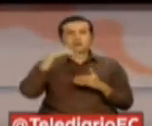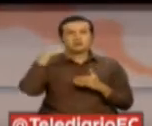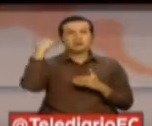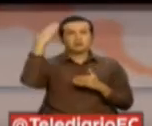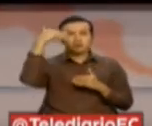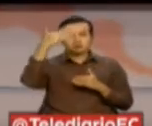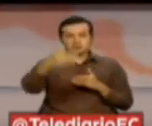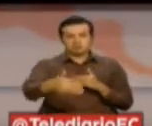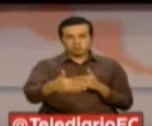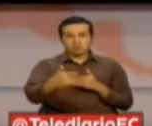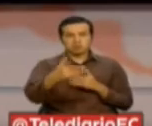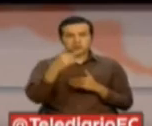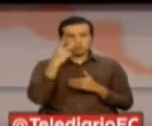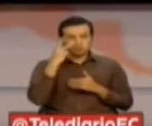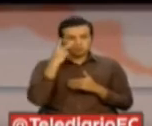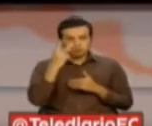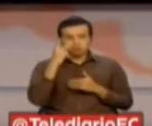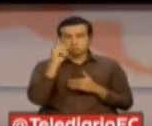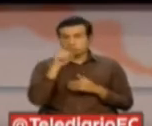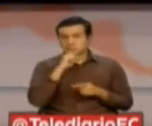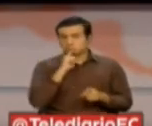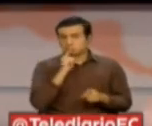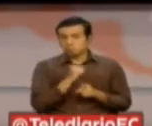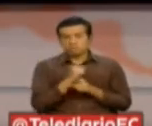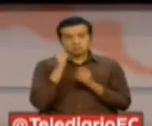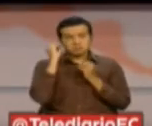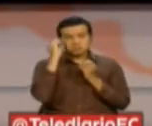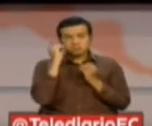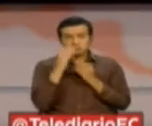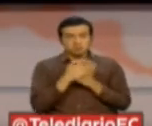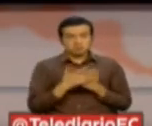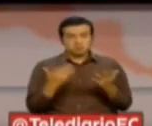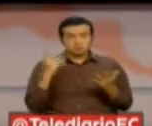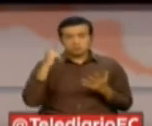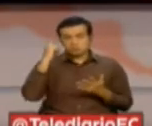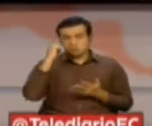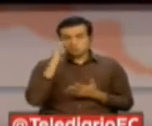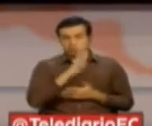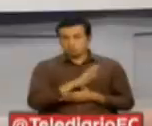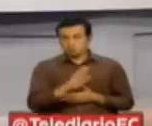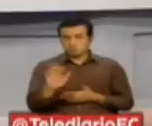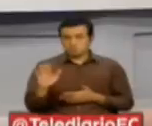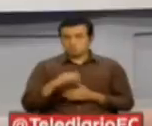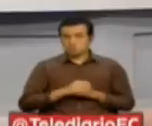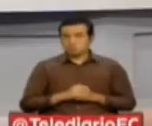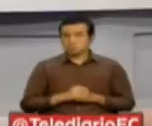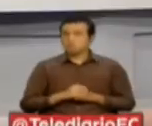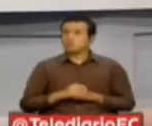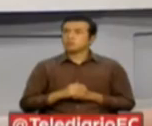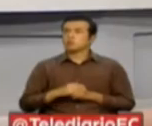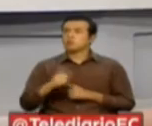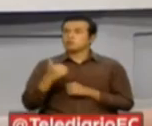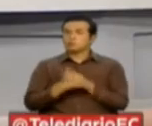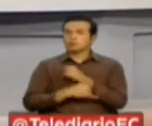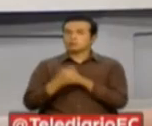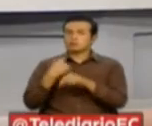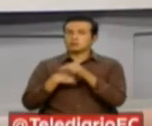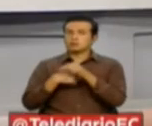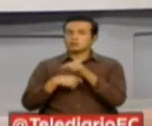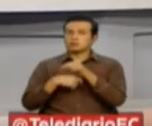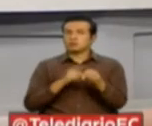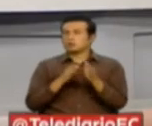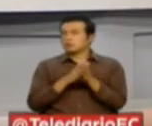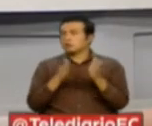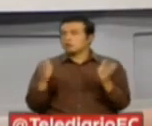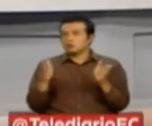posterior que se puede esto llevar a cabo en la información para el estado como conocedor del negocio exportador en qué tiempo